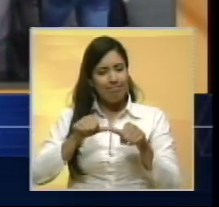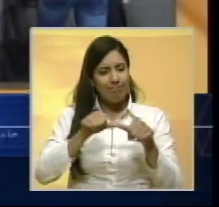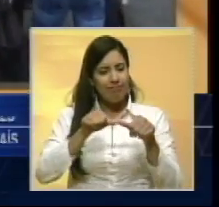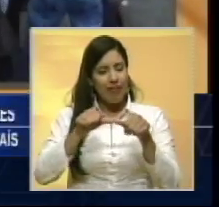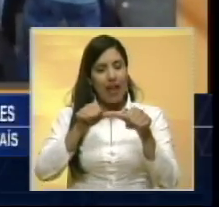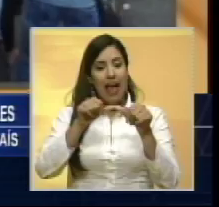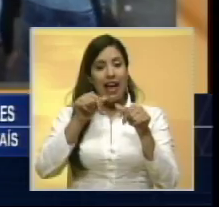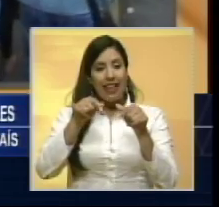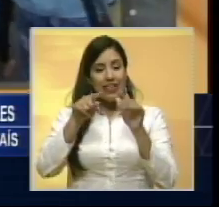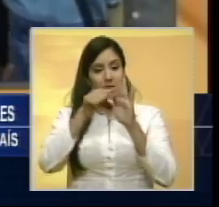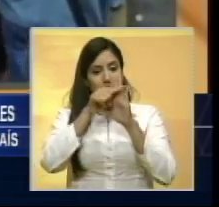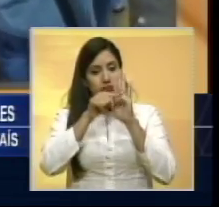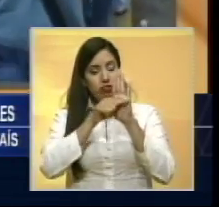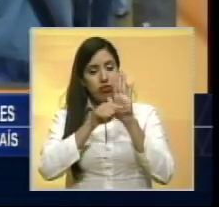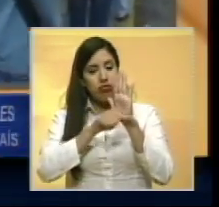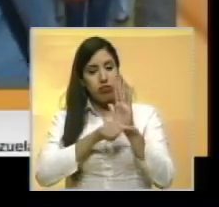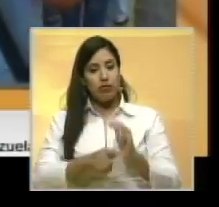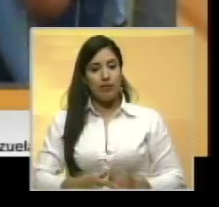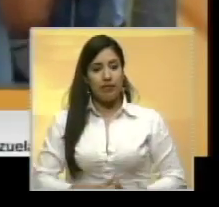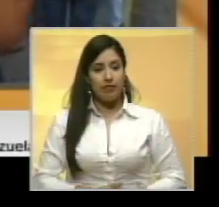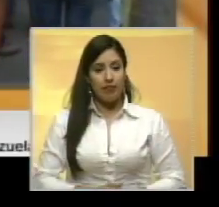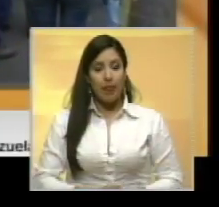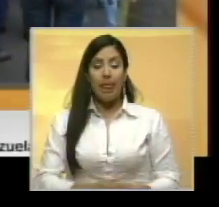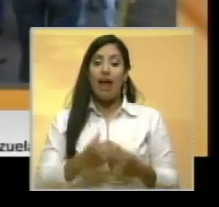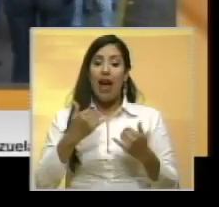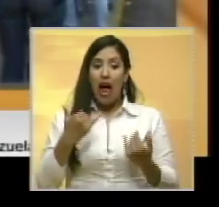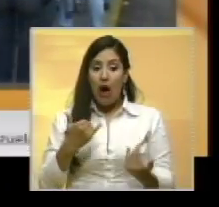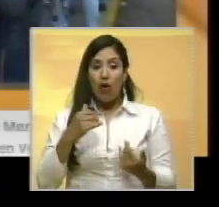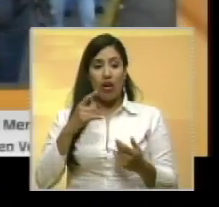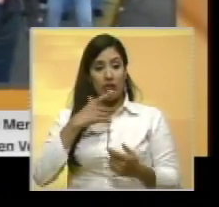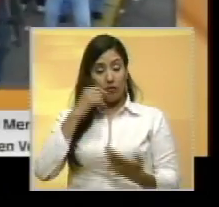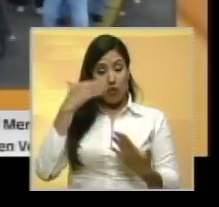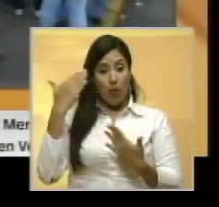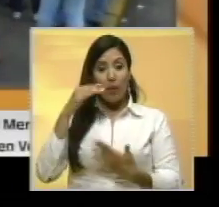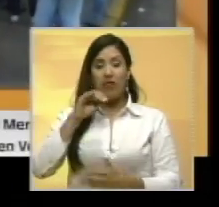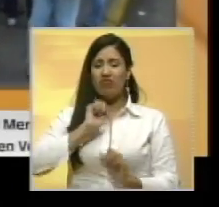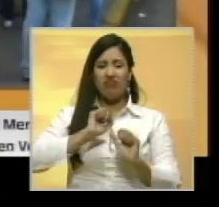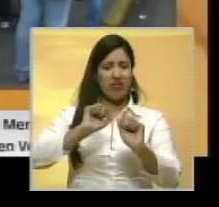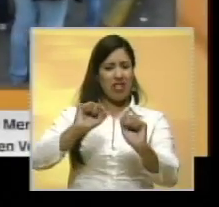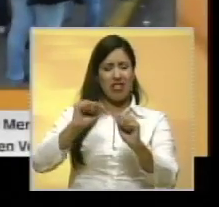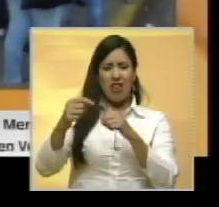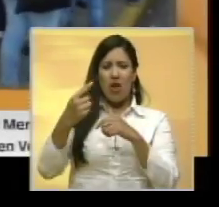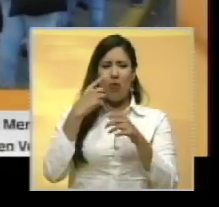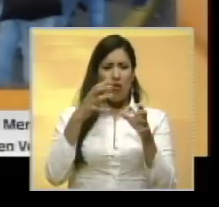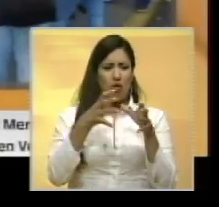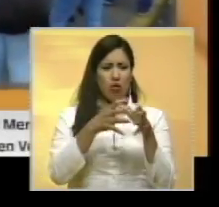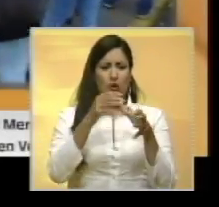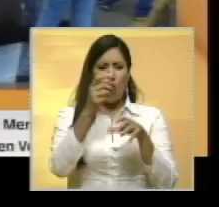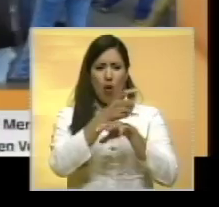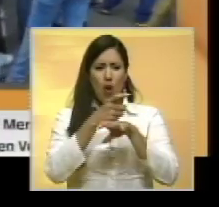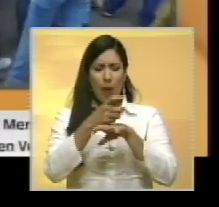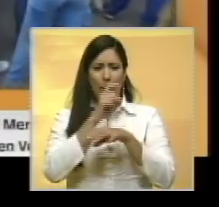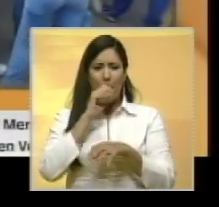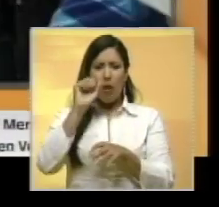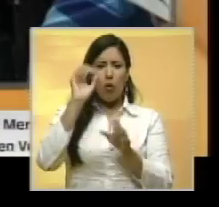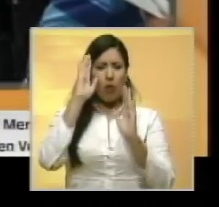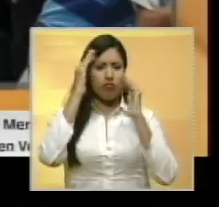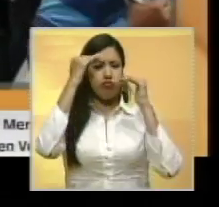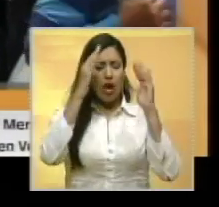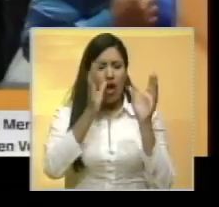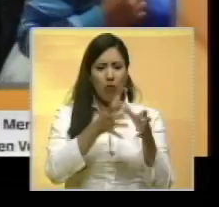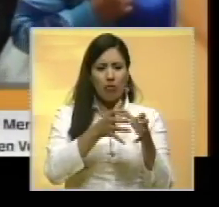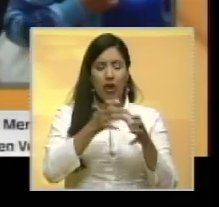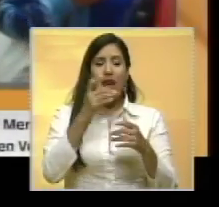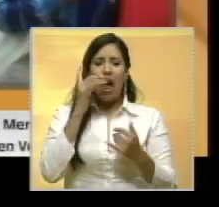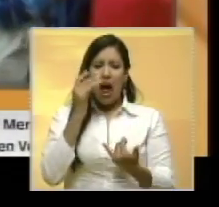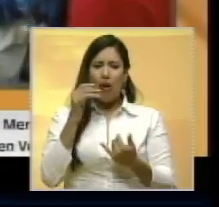de ese cumplimiento. Almagro rechazó acusaciones de parcialidad por parte del gobierno de Nicolás Maduro.